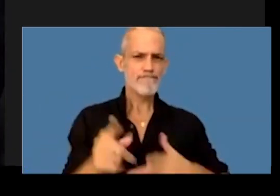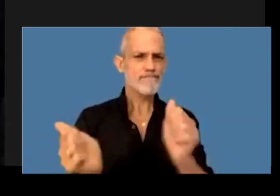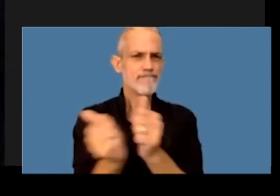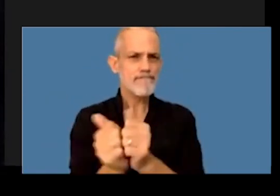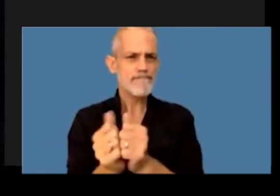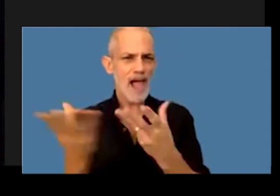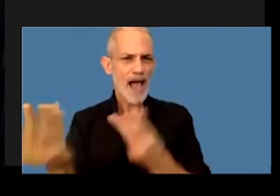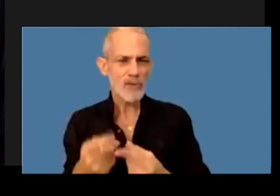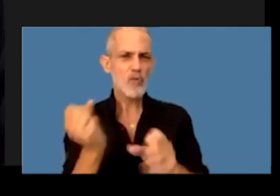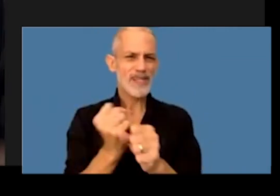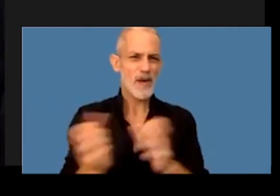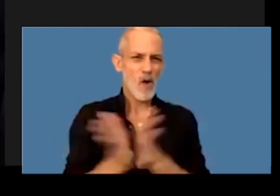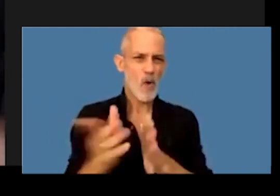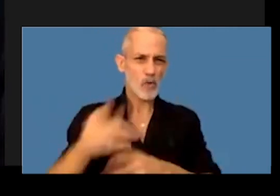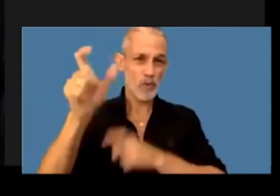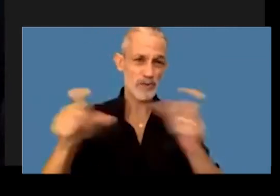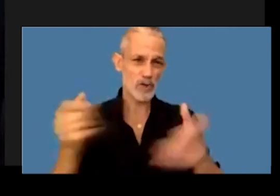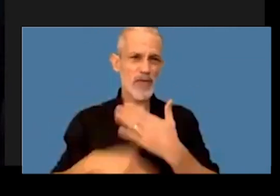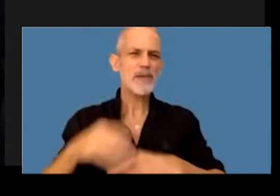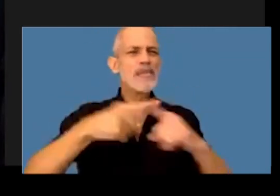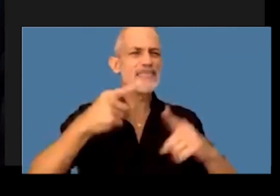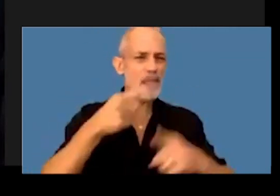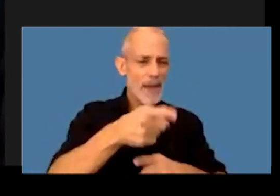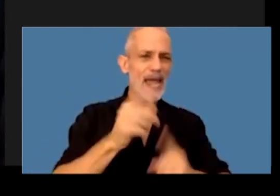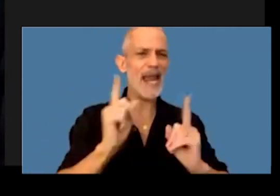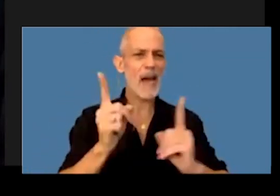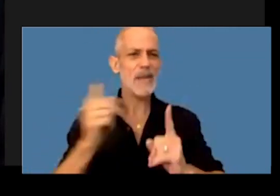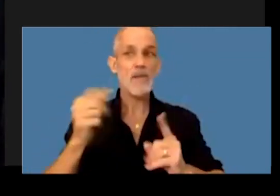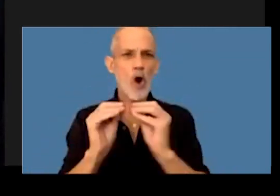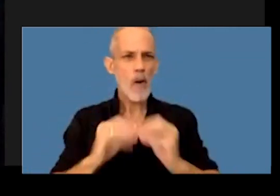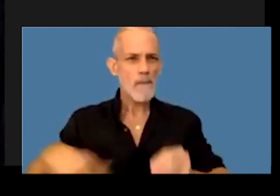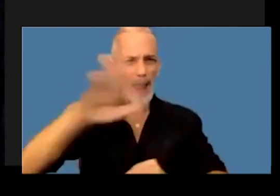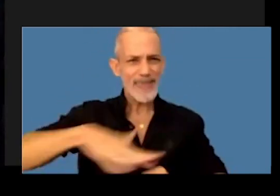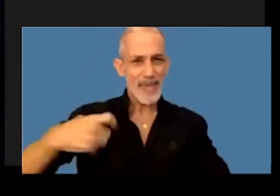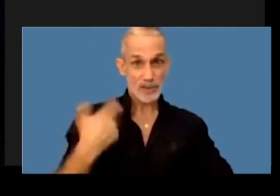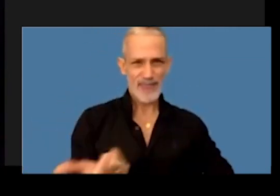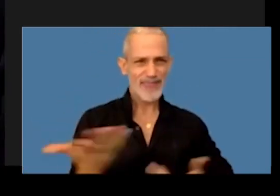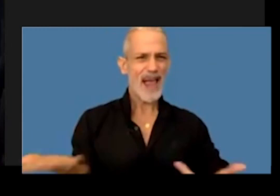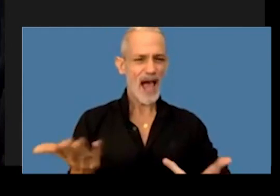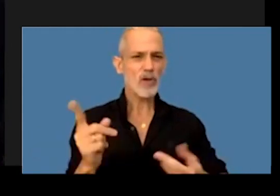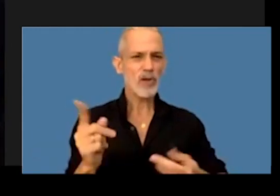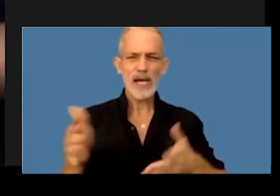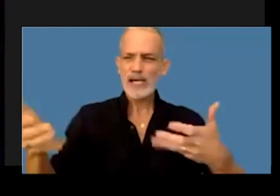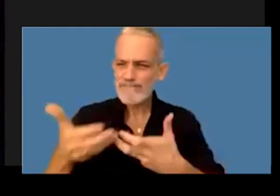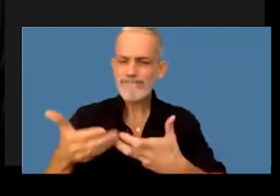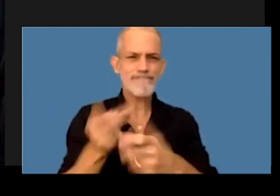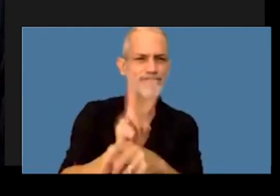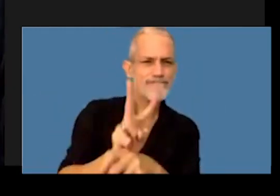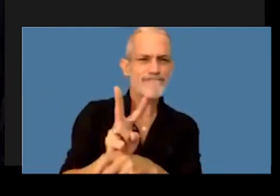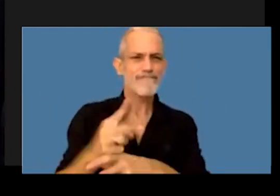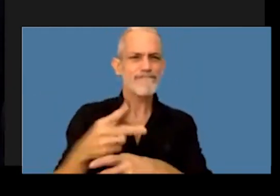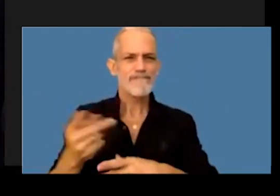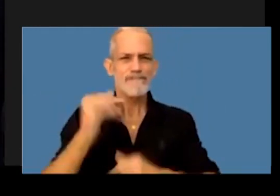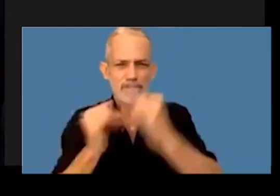trabajo que hace Jimena, que hacen todos los compañeros, de contención, de concientización, de dar las peleas por el